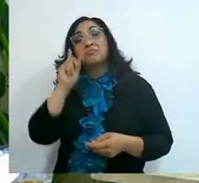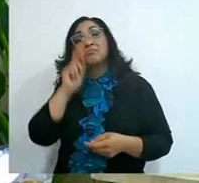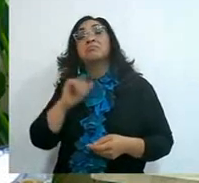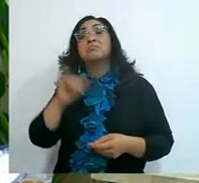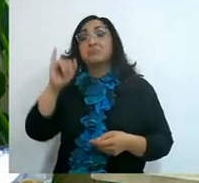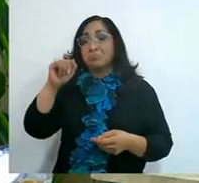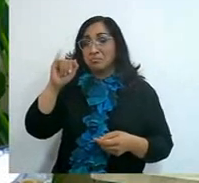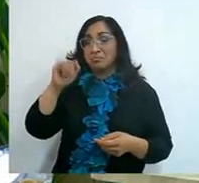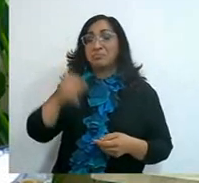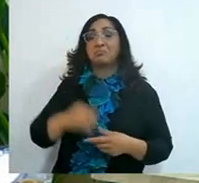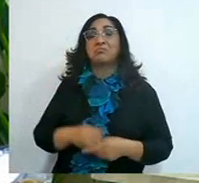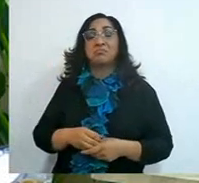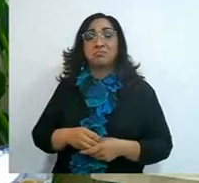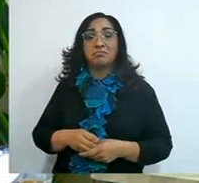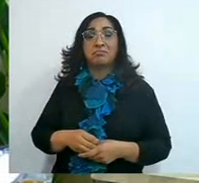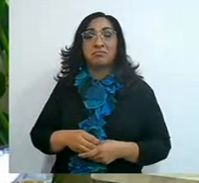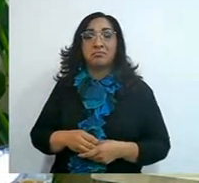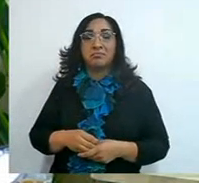fea.